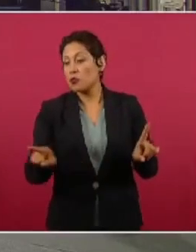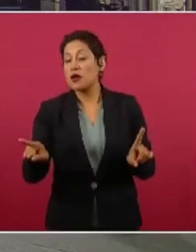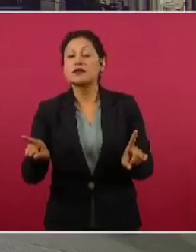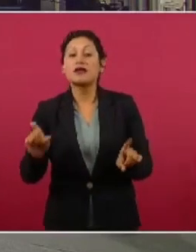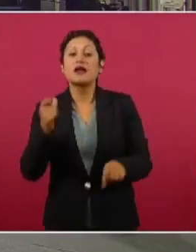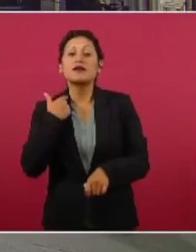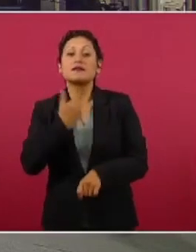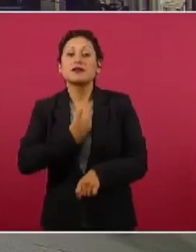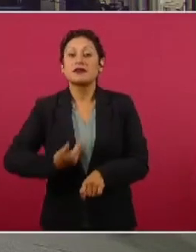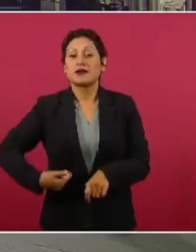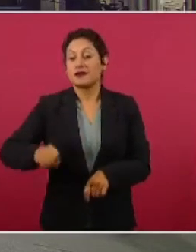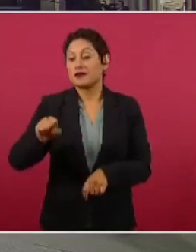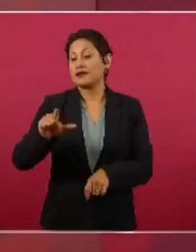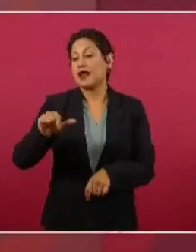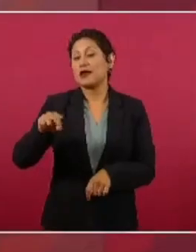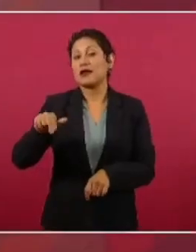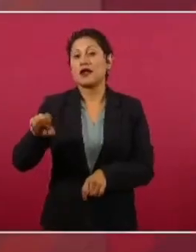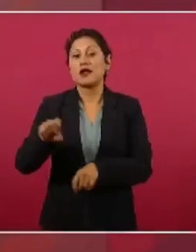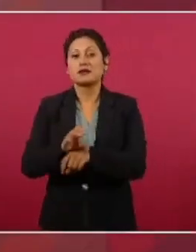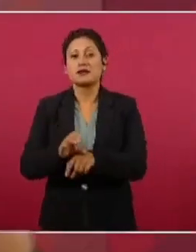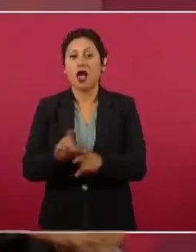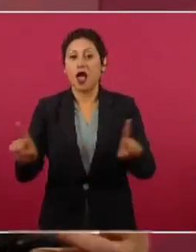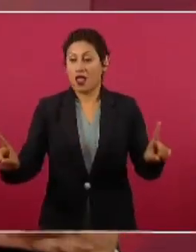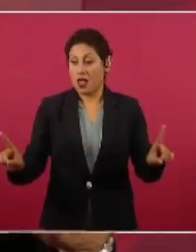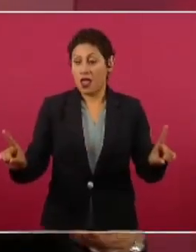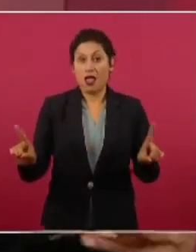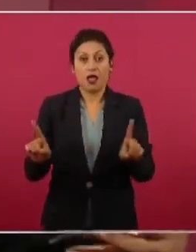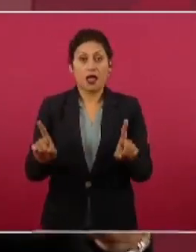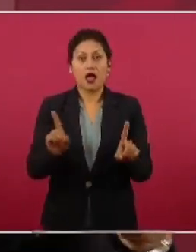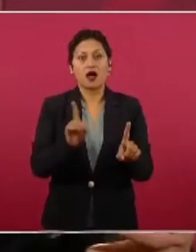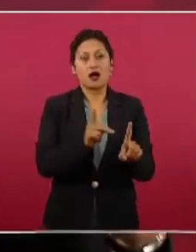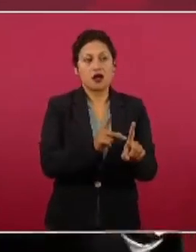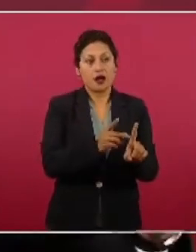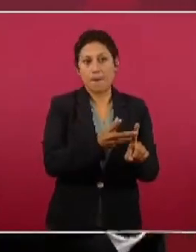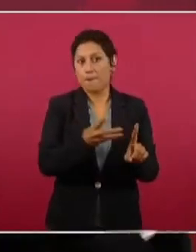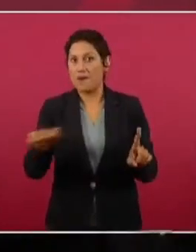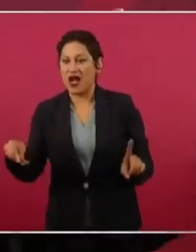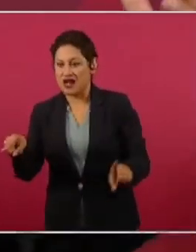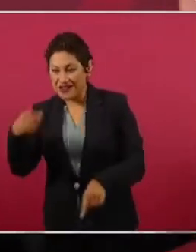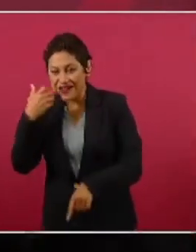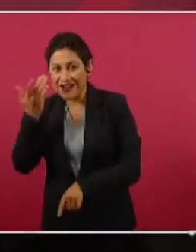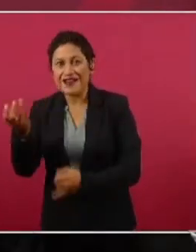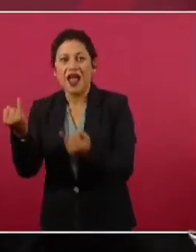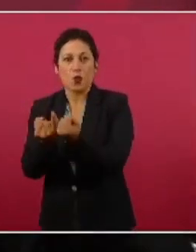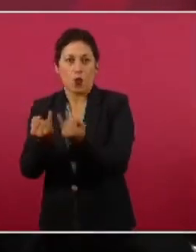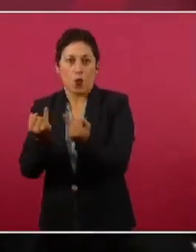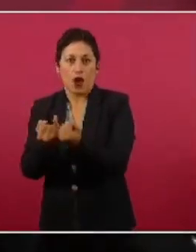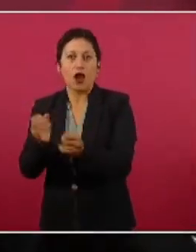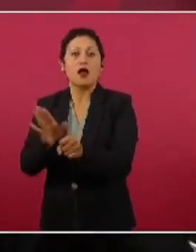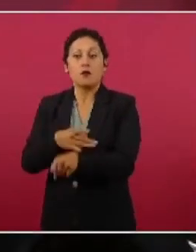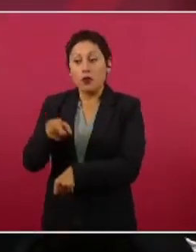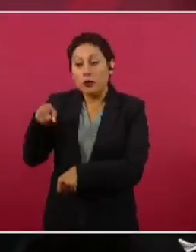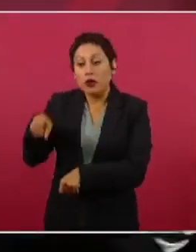un Maximato. Por eso creó el llamado Grupo Compacto